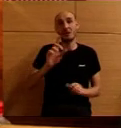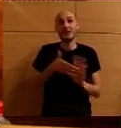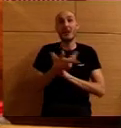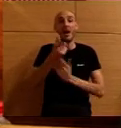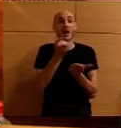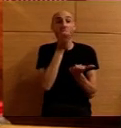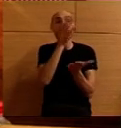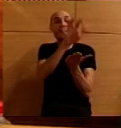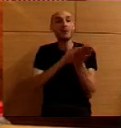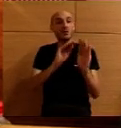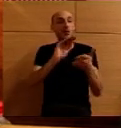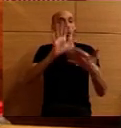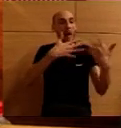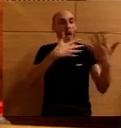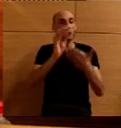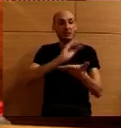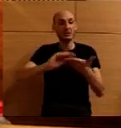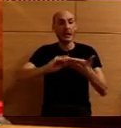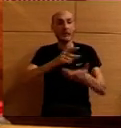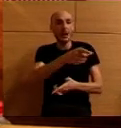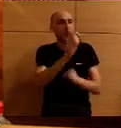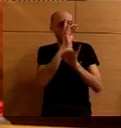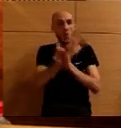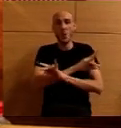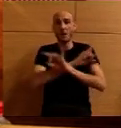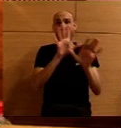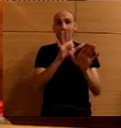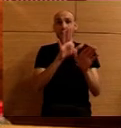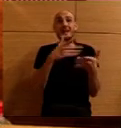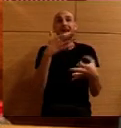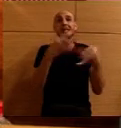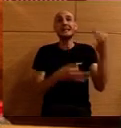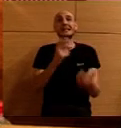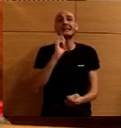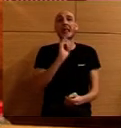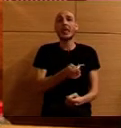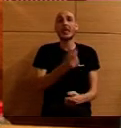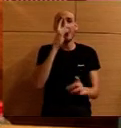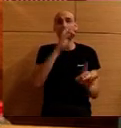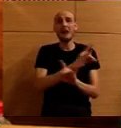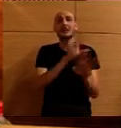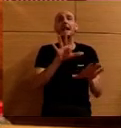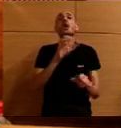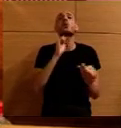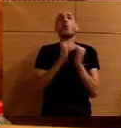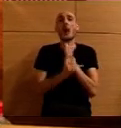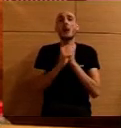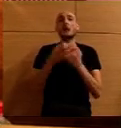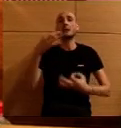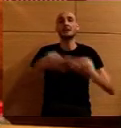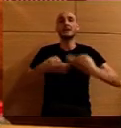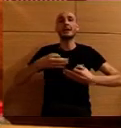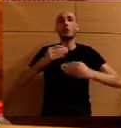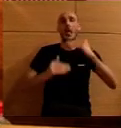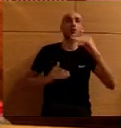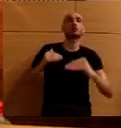es clarísimo y que además aporta una de las sentencias más claras, que es la del Tribunal Supremo, les